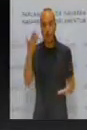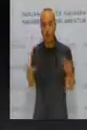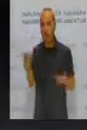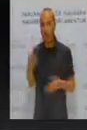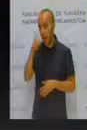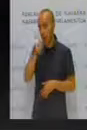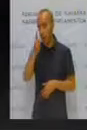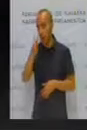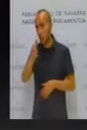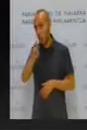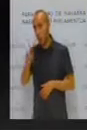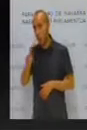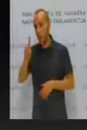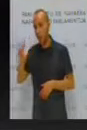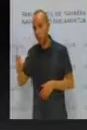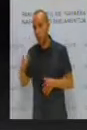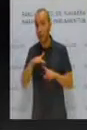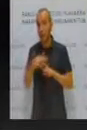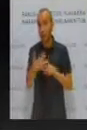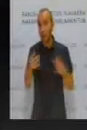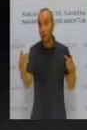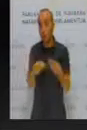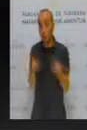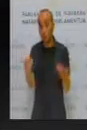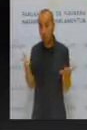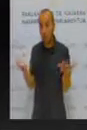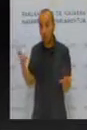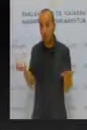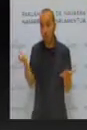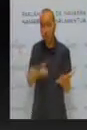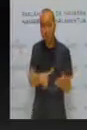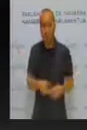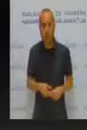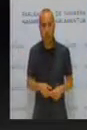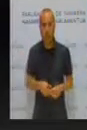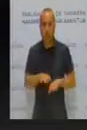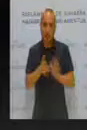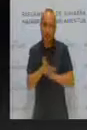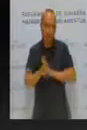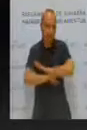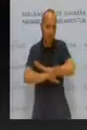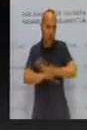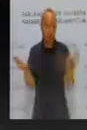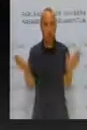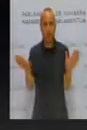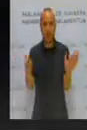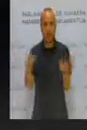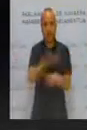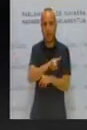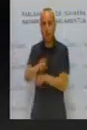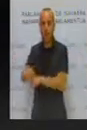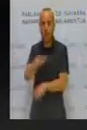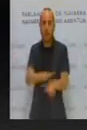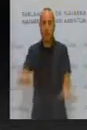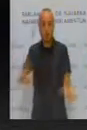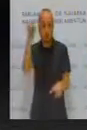la situación de recortes es muy similar. Por lo tanto, basta ya de engañar a la opinión pública.